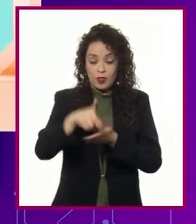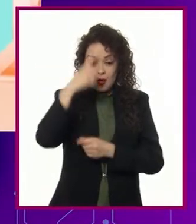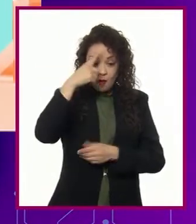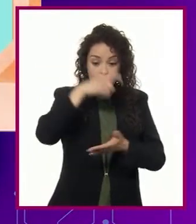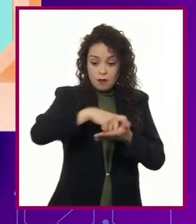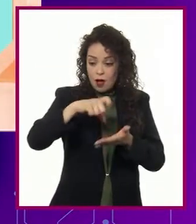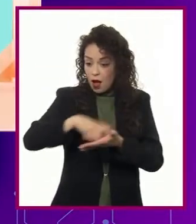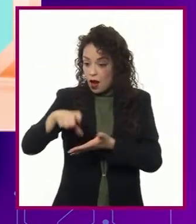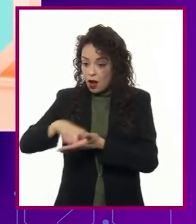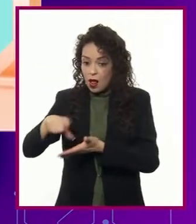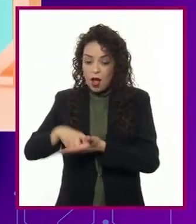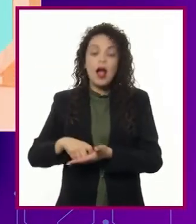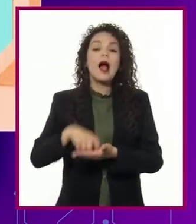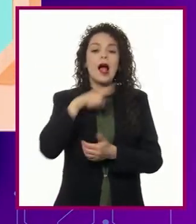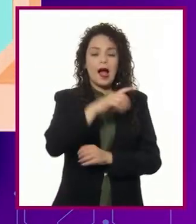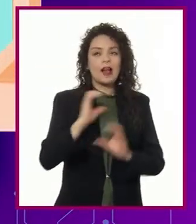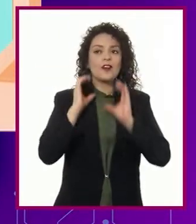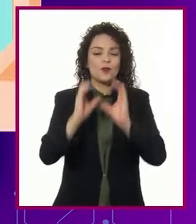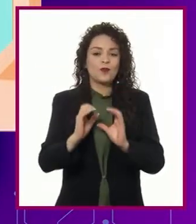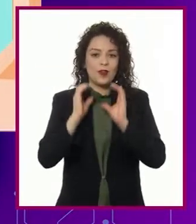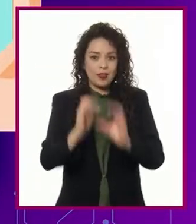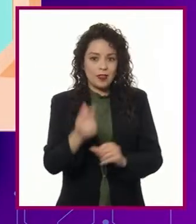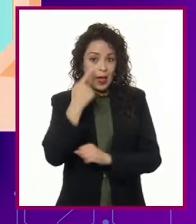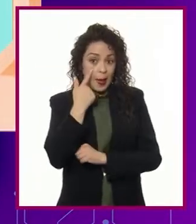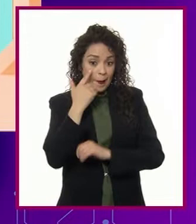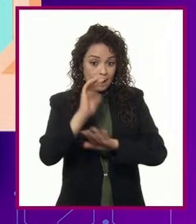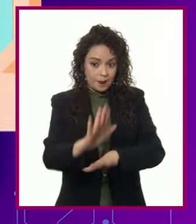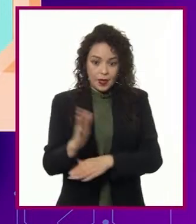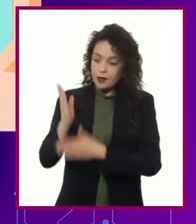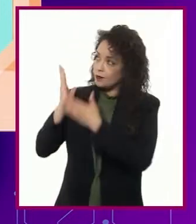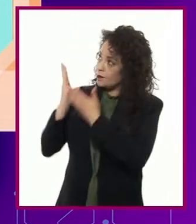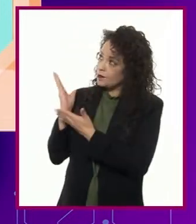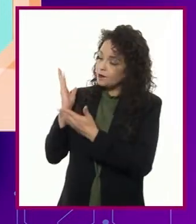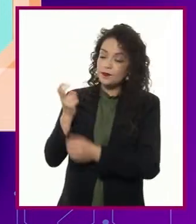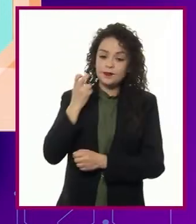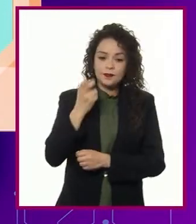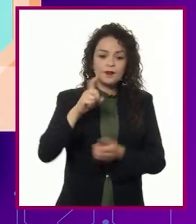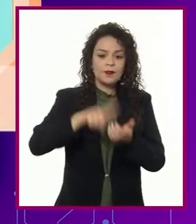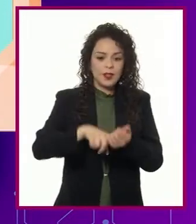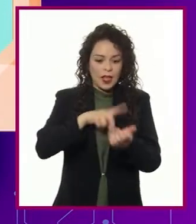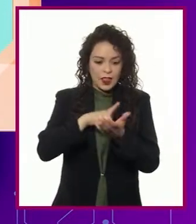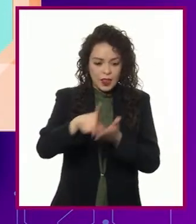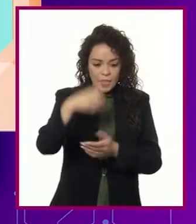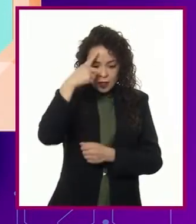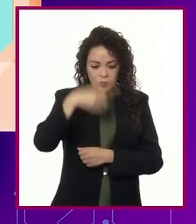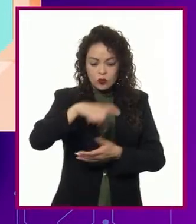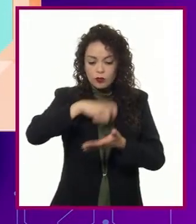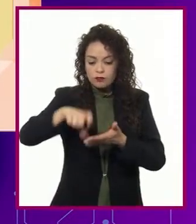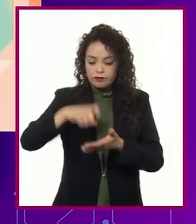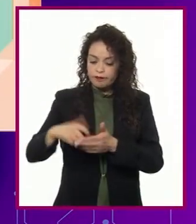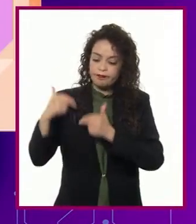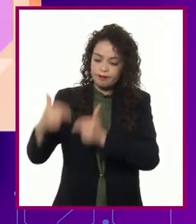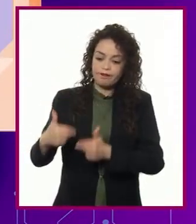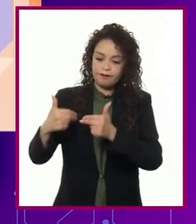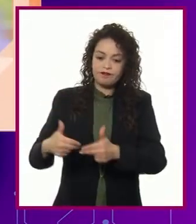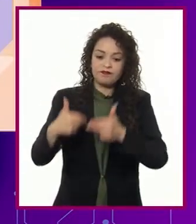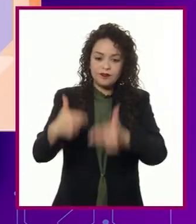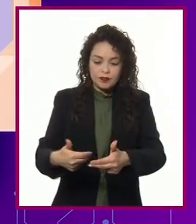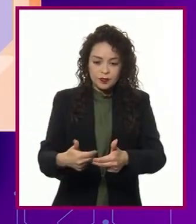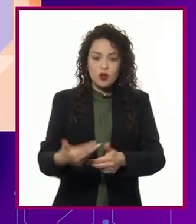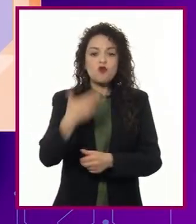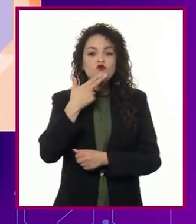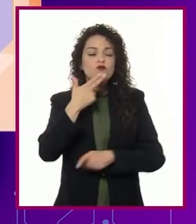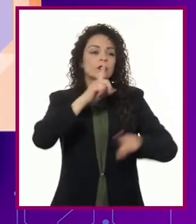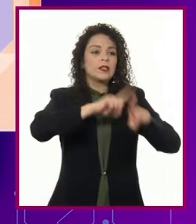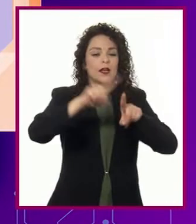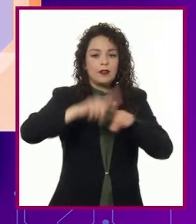siguientes medidas. Piensa en el derecho de acceso a los recursos de la tierra que tienen las siguientes generaciones.